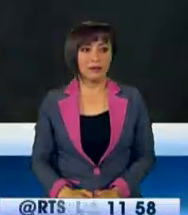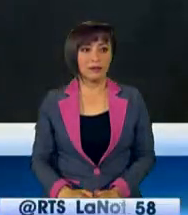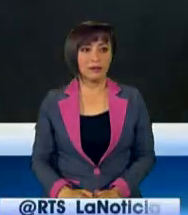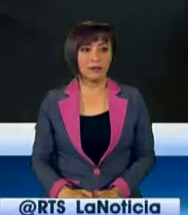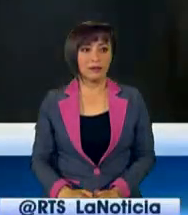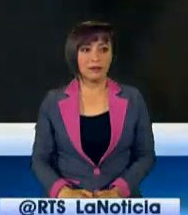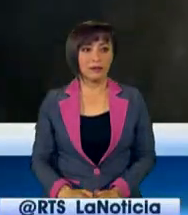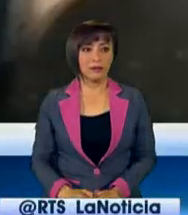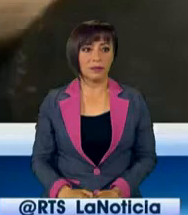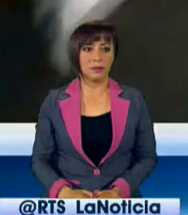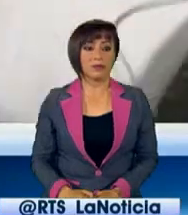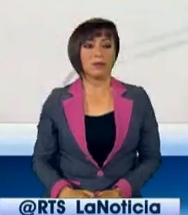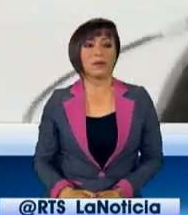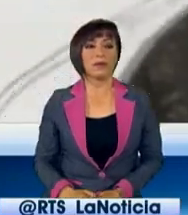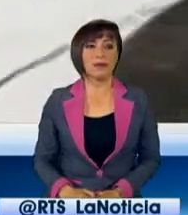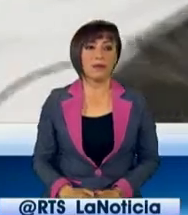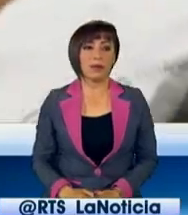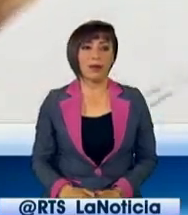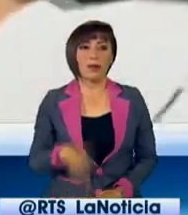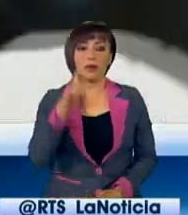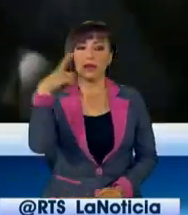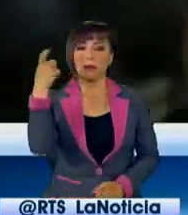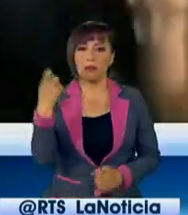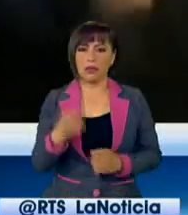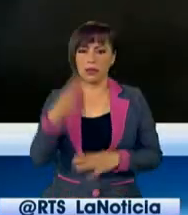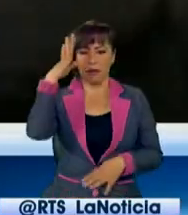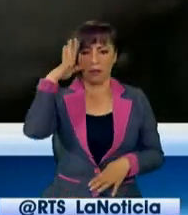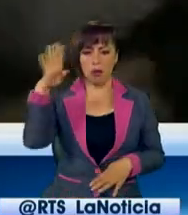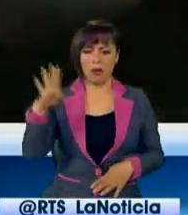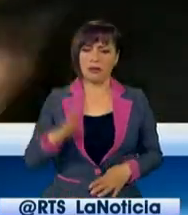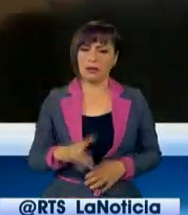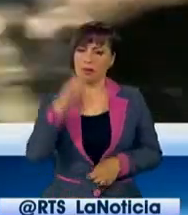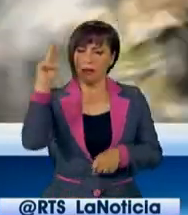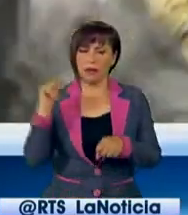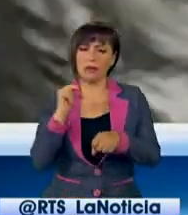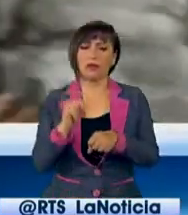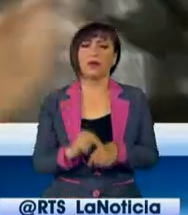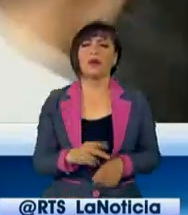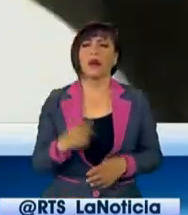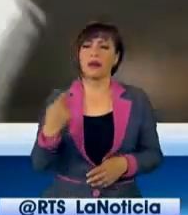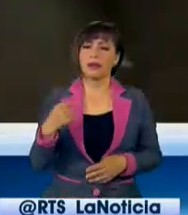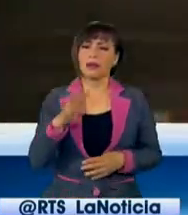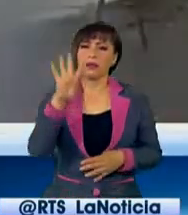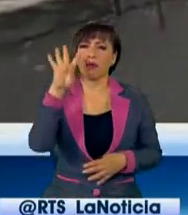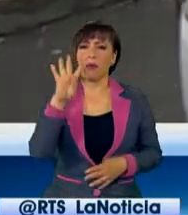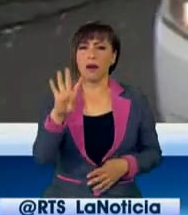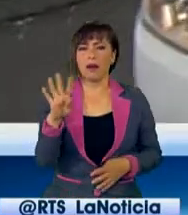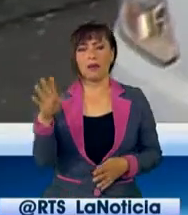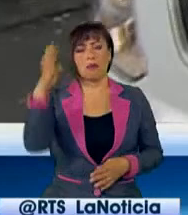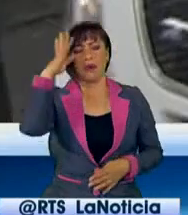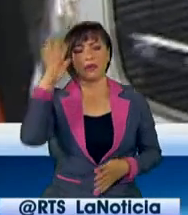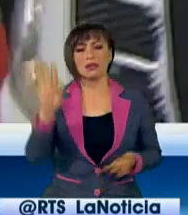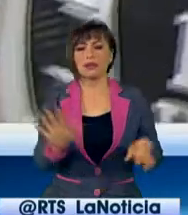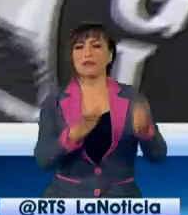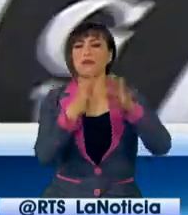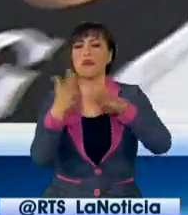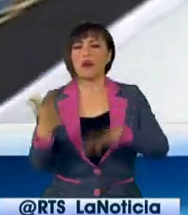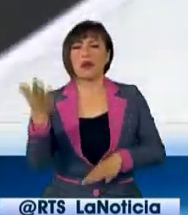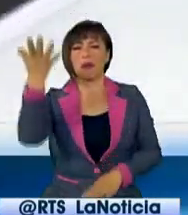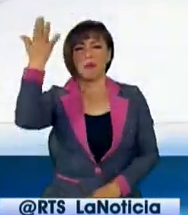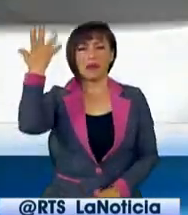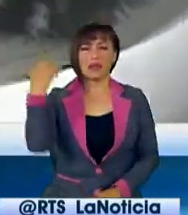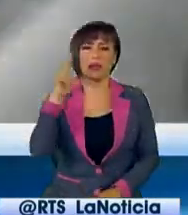Froilán Jiménez, miembro del Grupo de Intervención y Rescate GIR de la Policía Nacional, es uno de los 4 uniformados que perdió la vida el 30 de septiembre